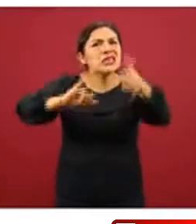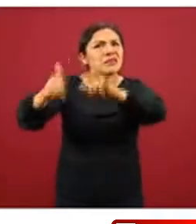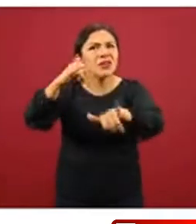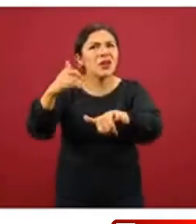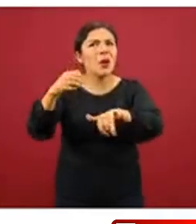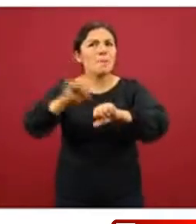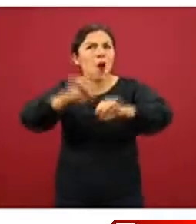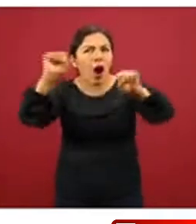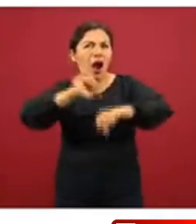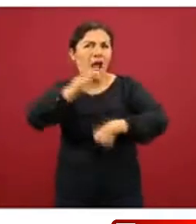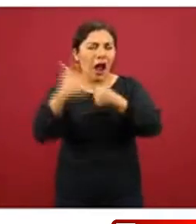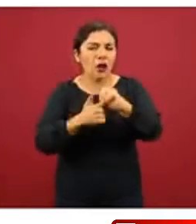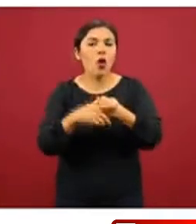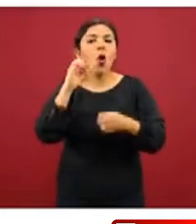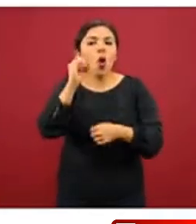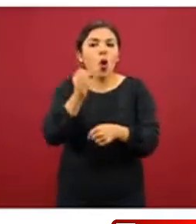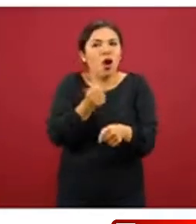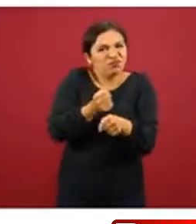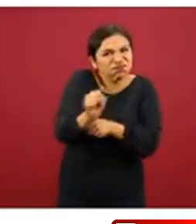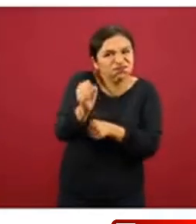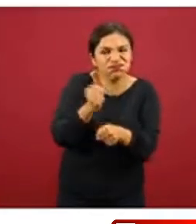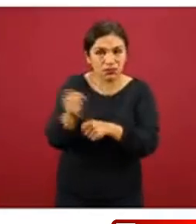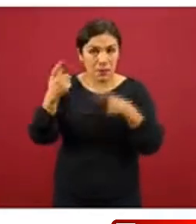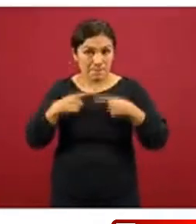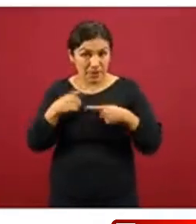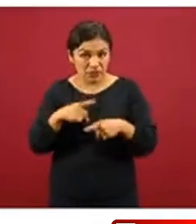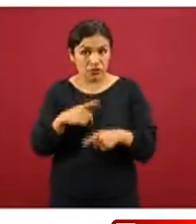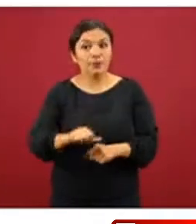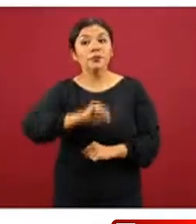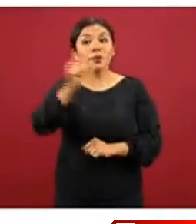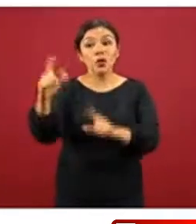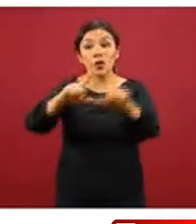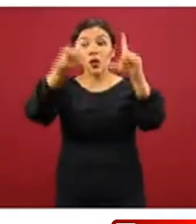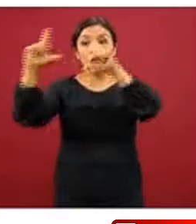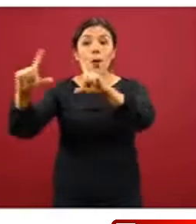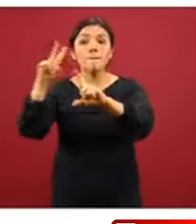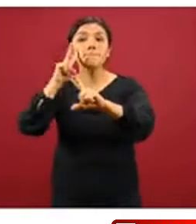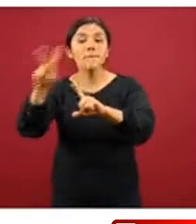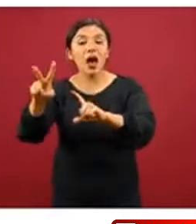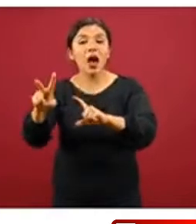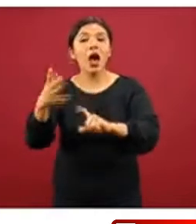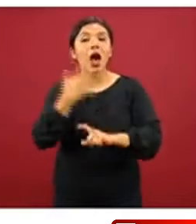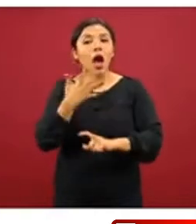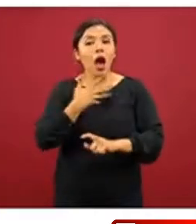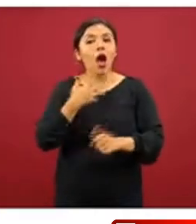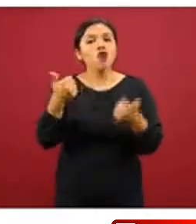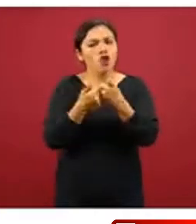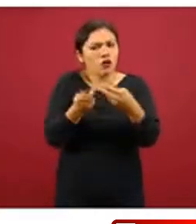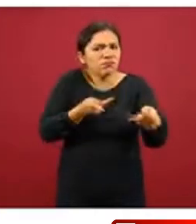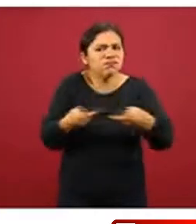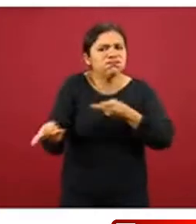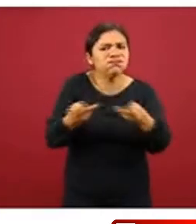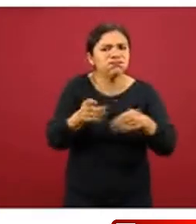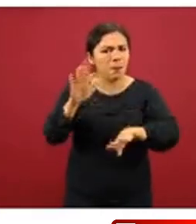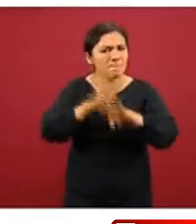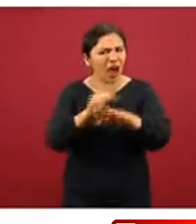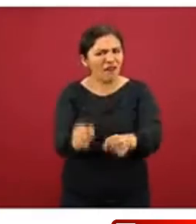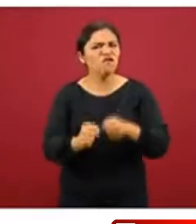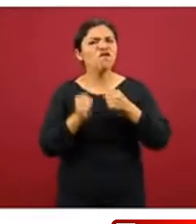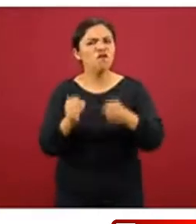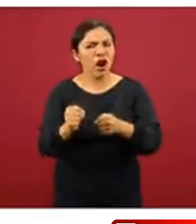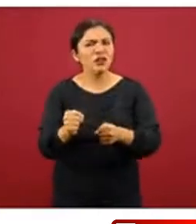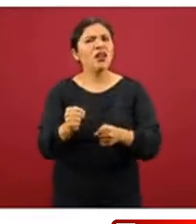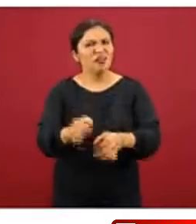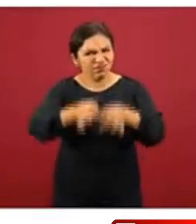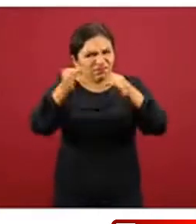químicos, violencia humana. En la siguiente esfera, con un protocolo todavía más fuerte y